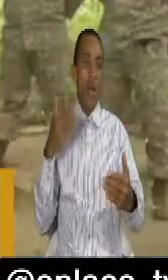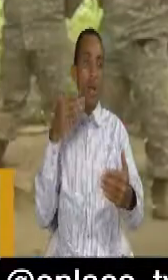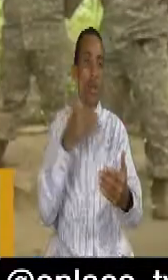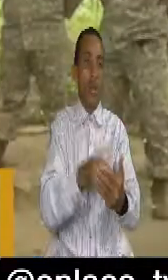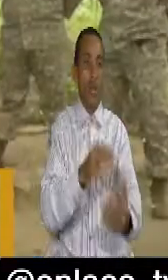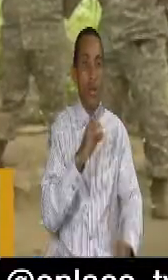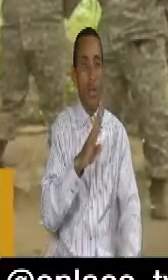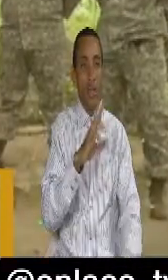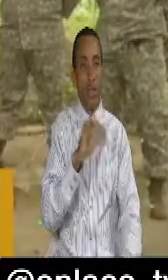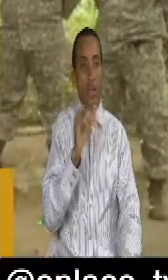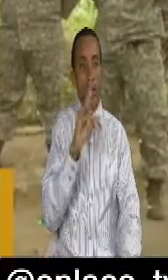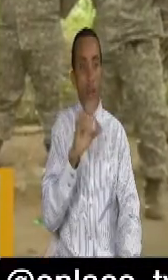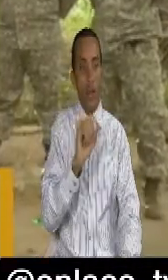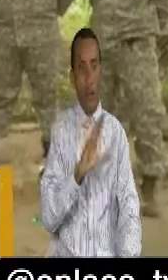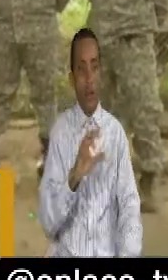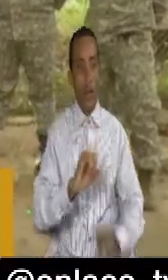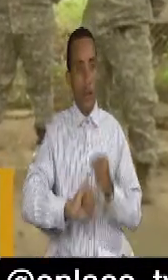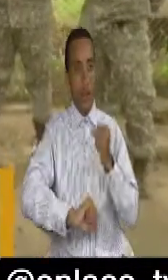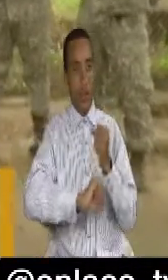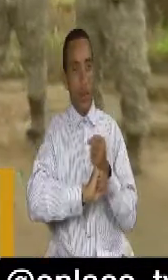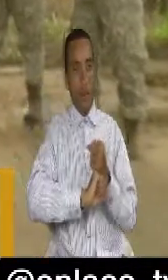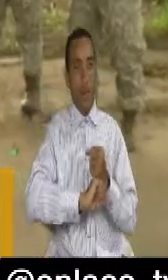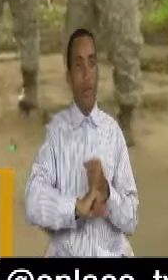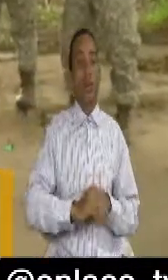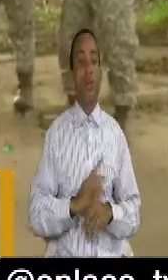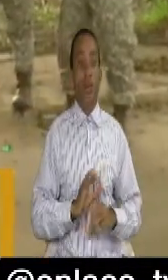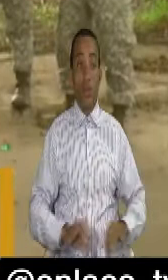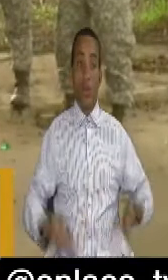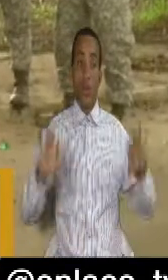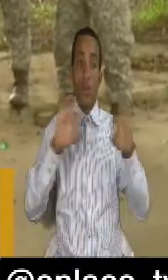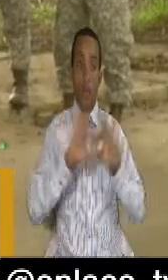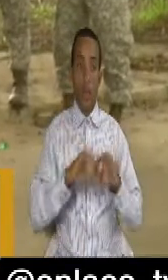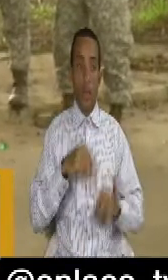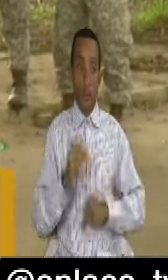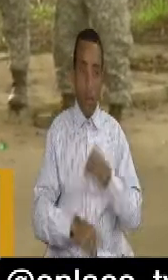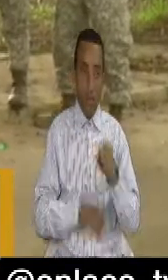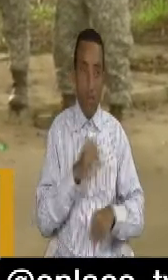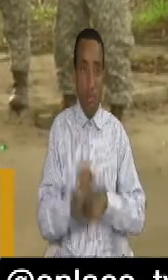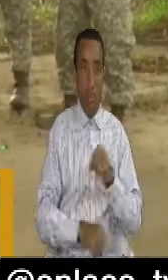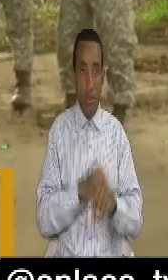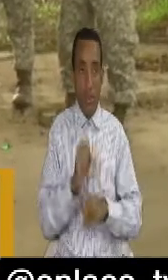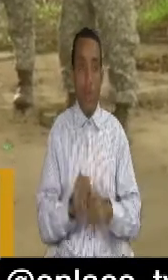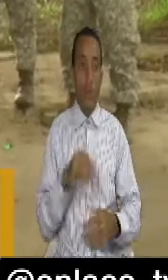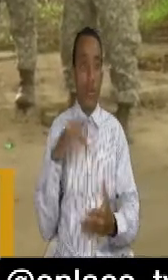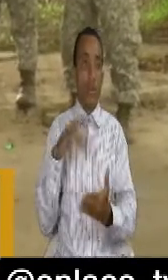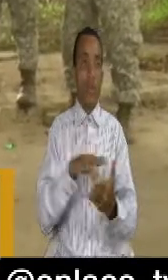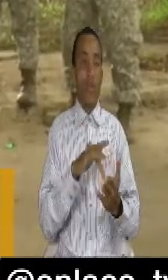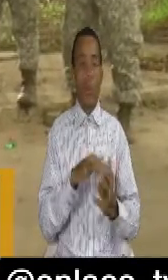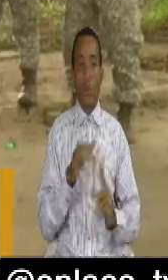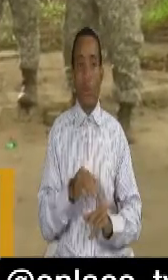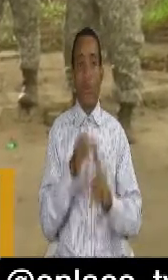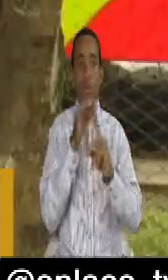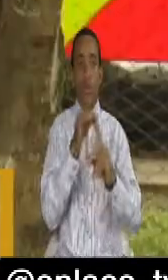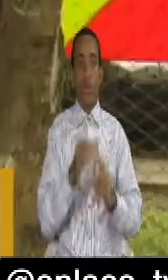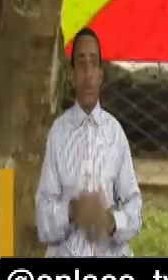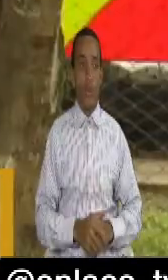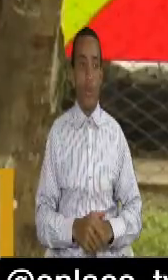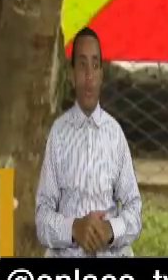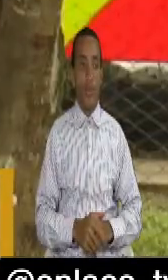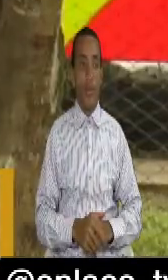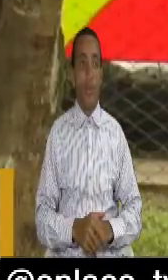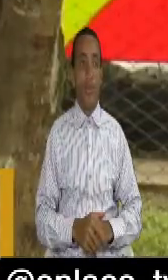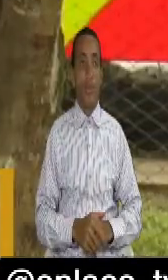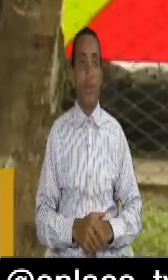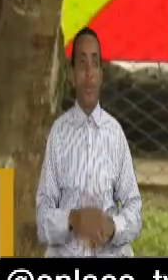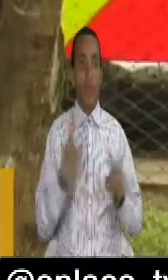regresamos. El apoyo del comandante de la base de la Armada fue importante para que el ciclista pudiera tener una participación exitosa en estas justas. Aparte de